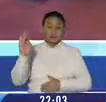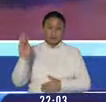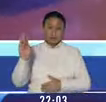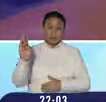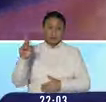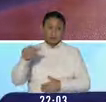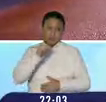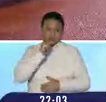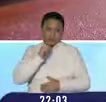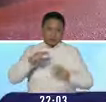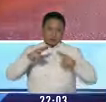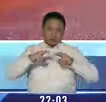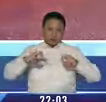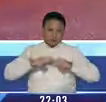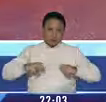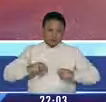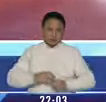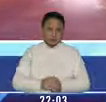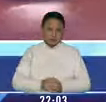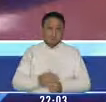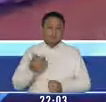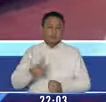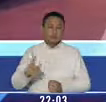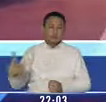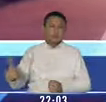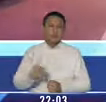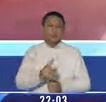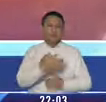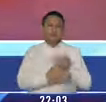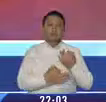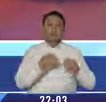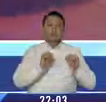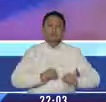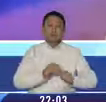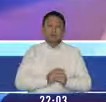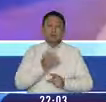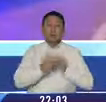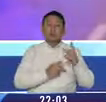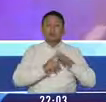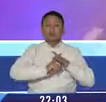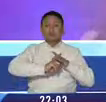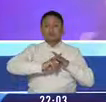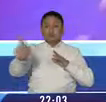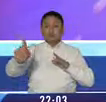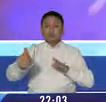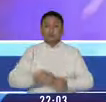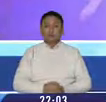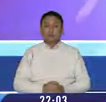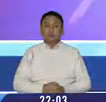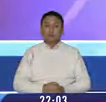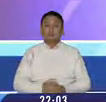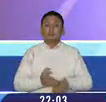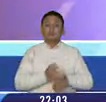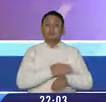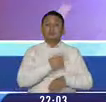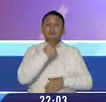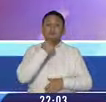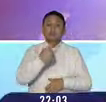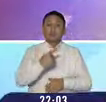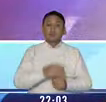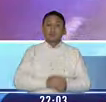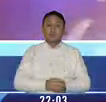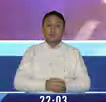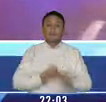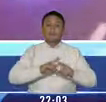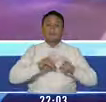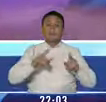todavía está en investigación, también se lo podría procesar por fraude procesal, como ya lo habíamos mencionado en algún momento en los